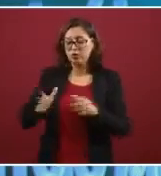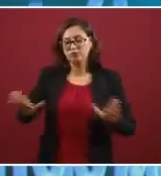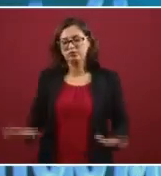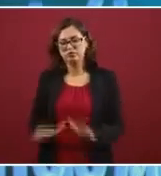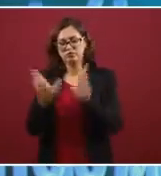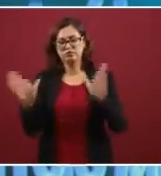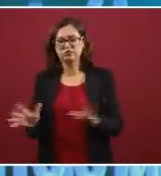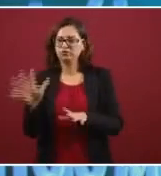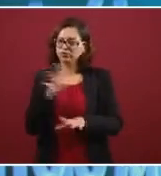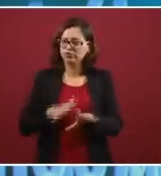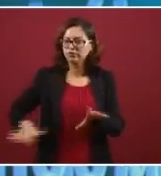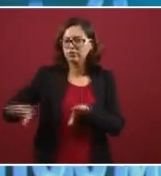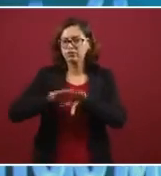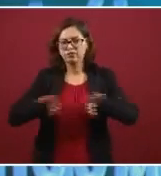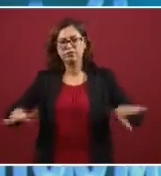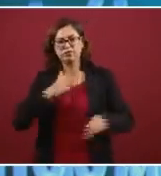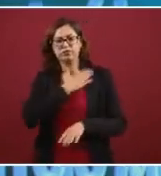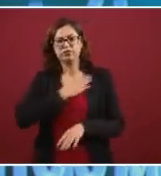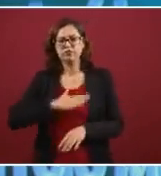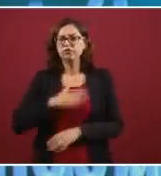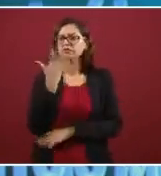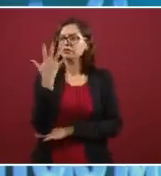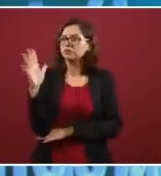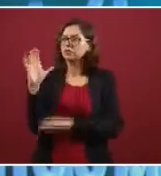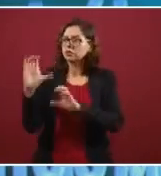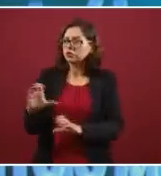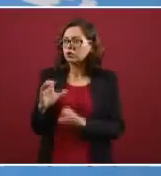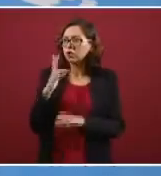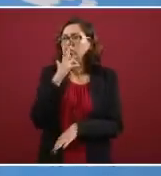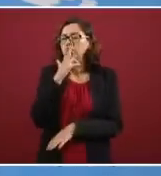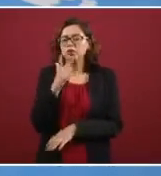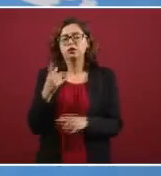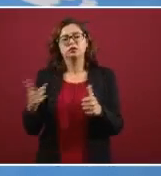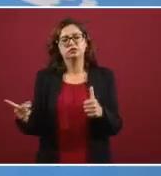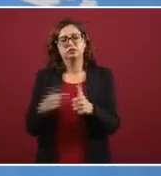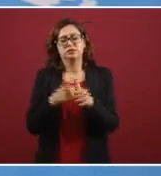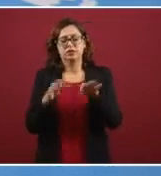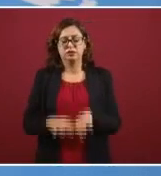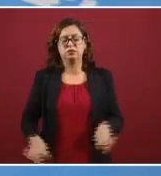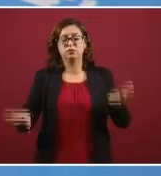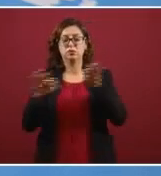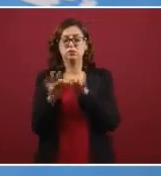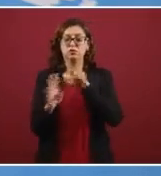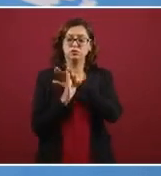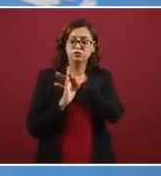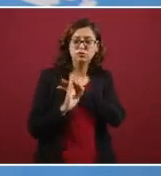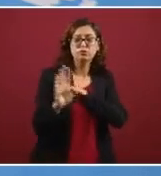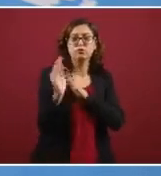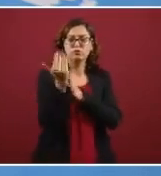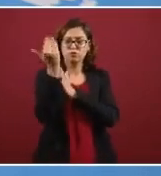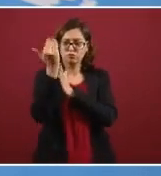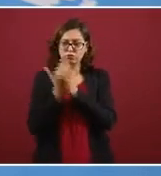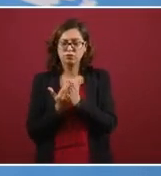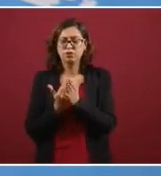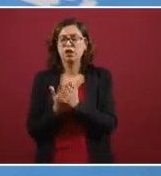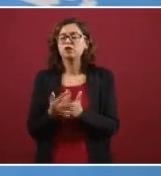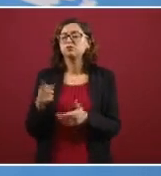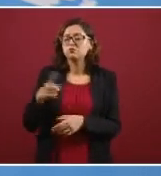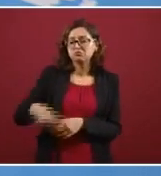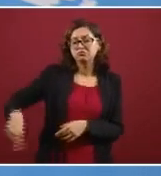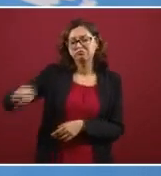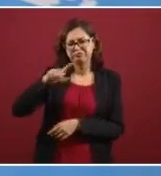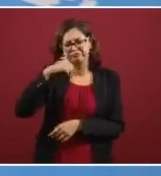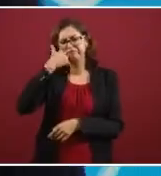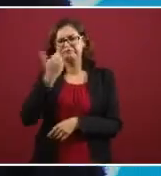más justas, igualitarias y sostenibles es un imperativo para que la migración sea una opción y